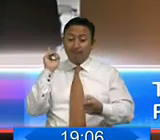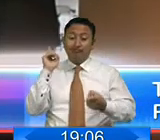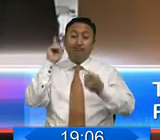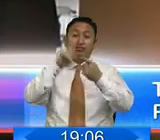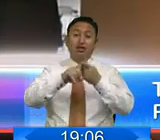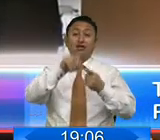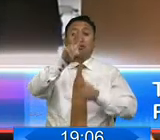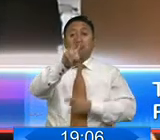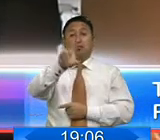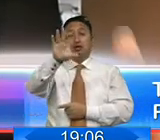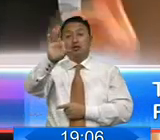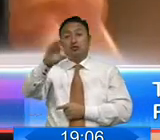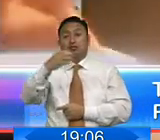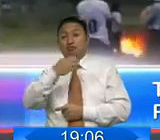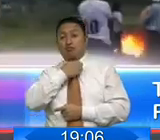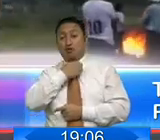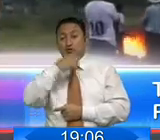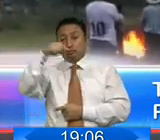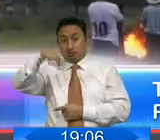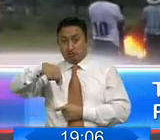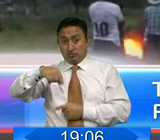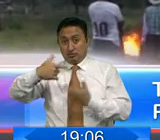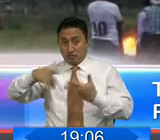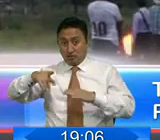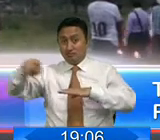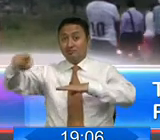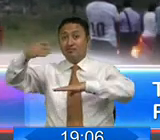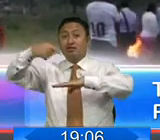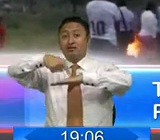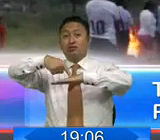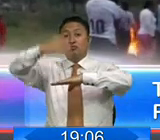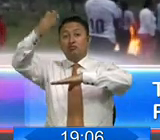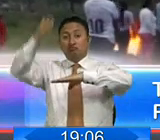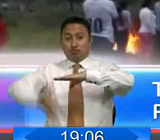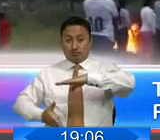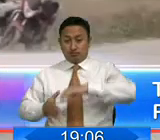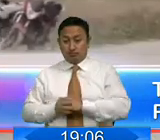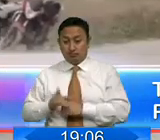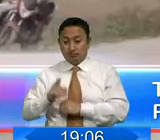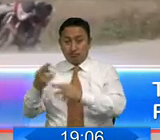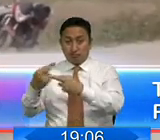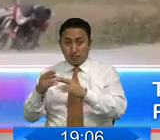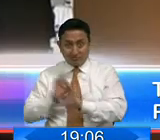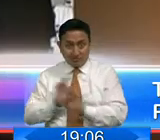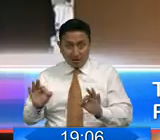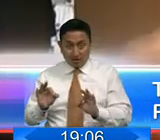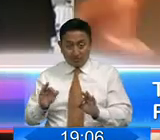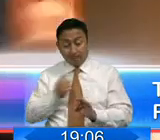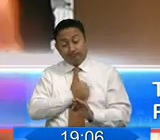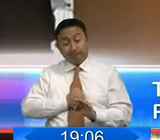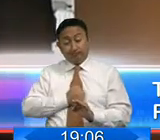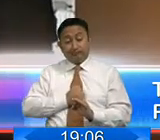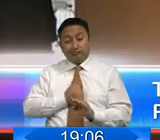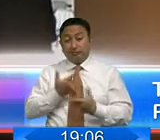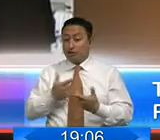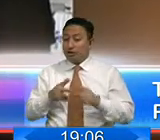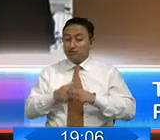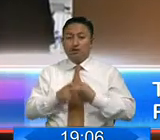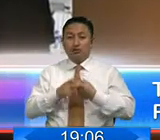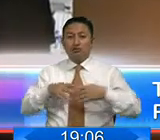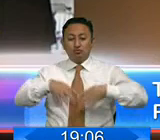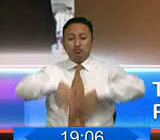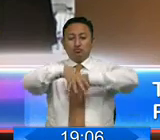mes y año, damos como plazo para que se conteste. Si no hay respuesta a eso, nosotros entraremos directamente a